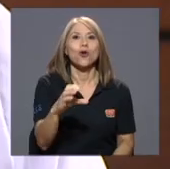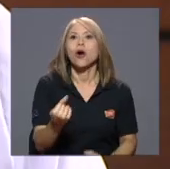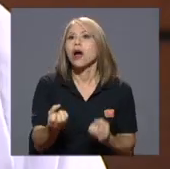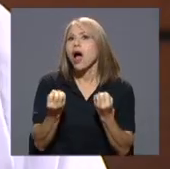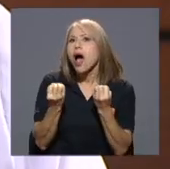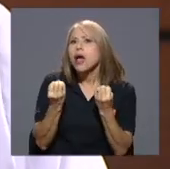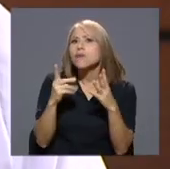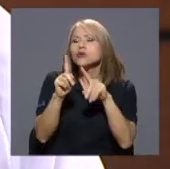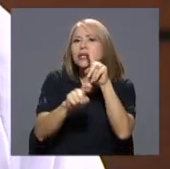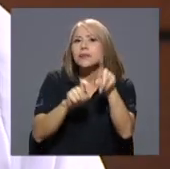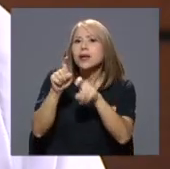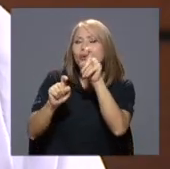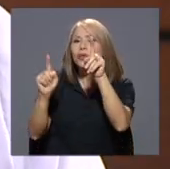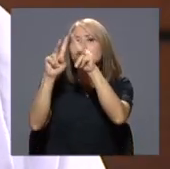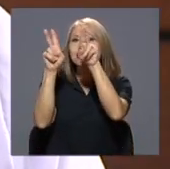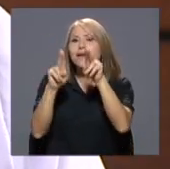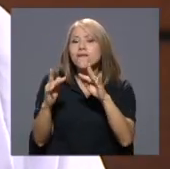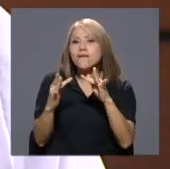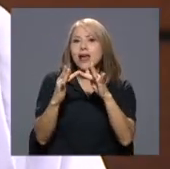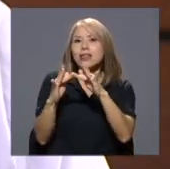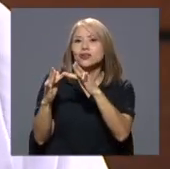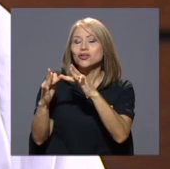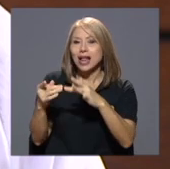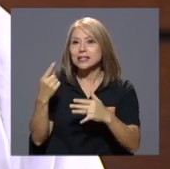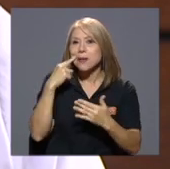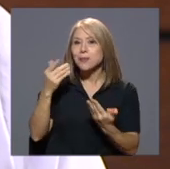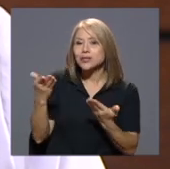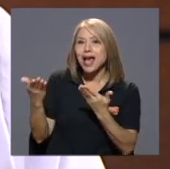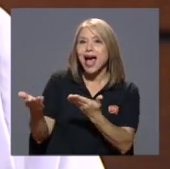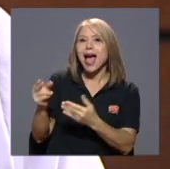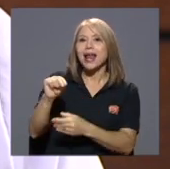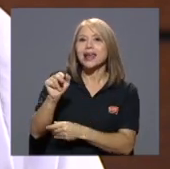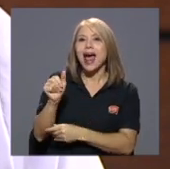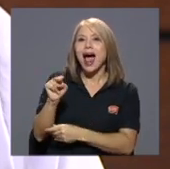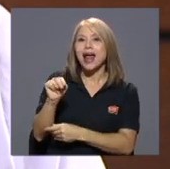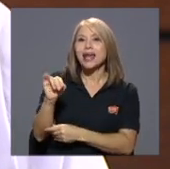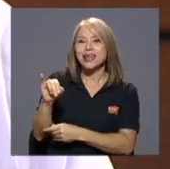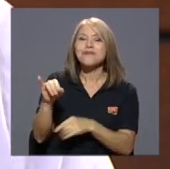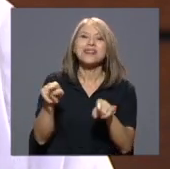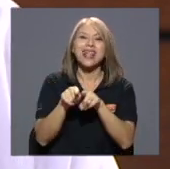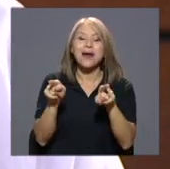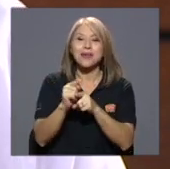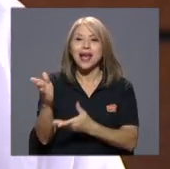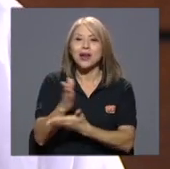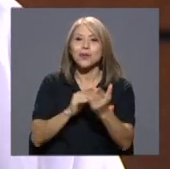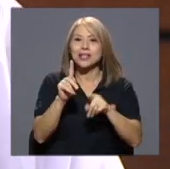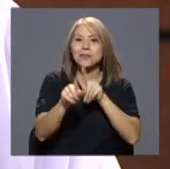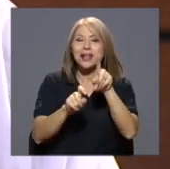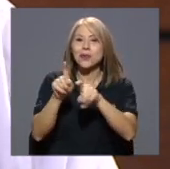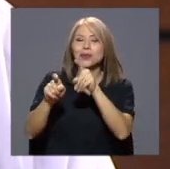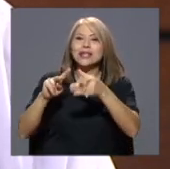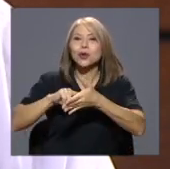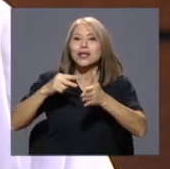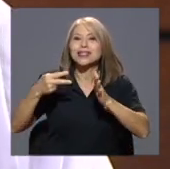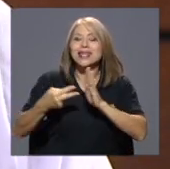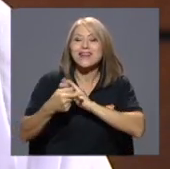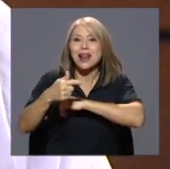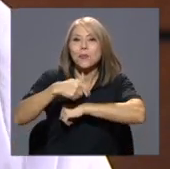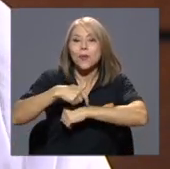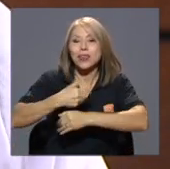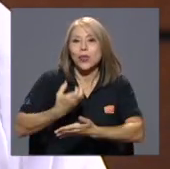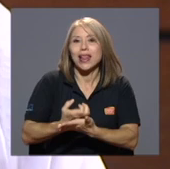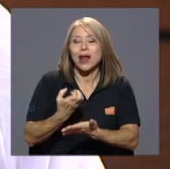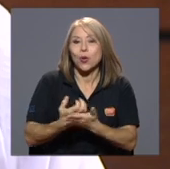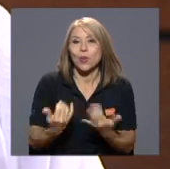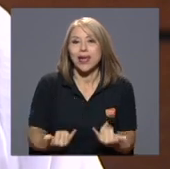redes sociales, don Álvaro, vamos a darle nuestro pase a Nani y ahí le tengo también algunas otras consultas sobre también lo que significa el momento de economía que